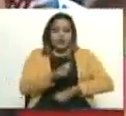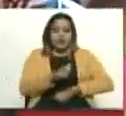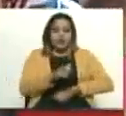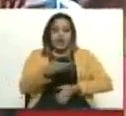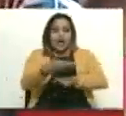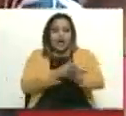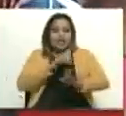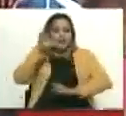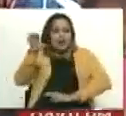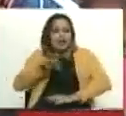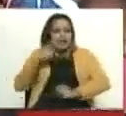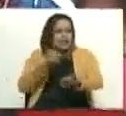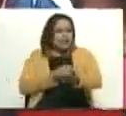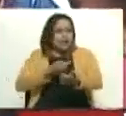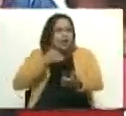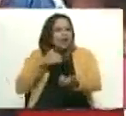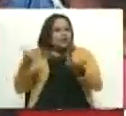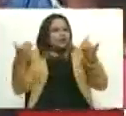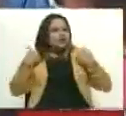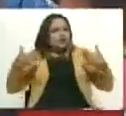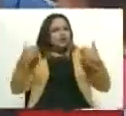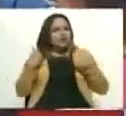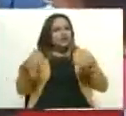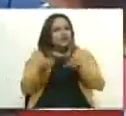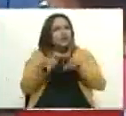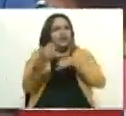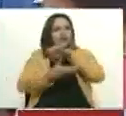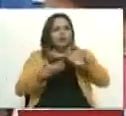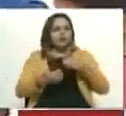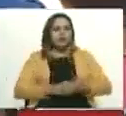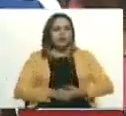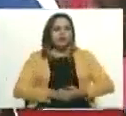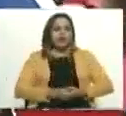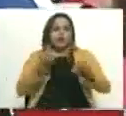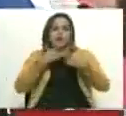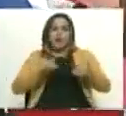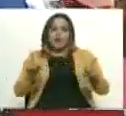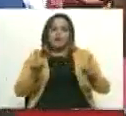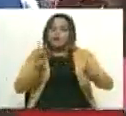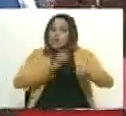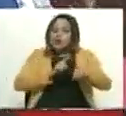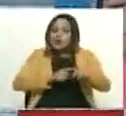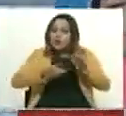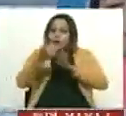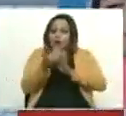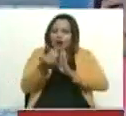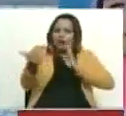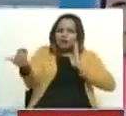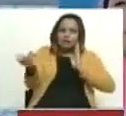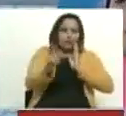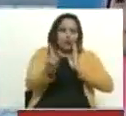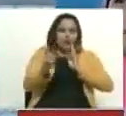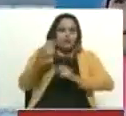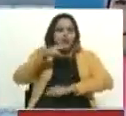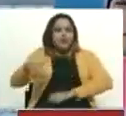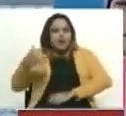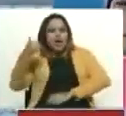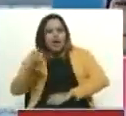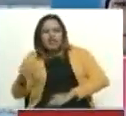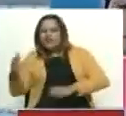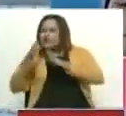países hermanos que han sufrido situaciones similares, pero en un periodo de tiempo más prolongado. No, contra nosotros se vinieron